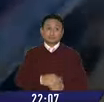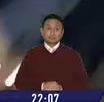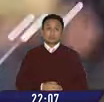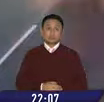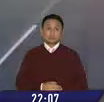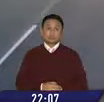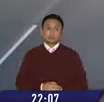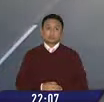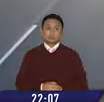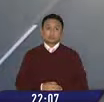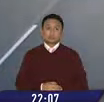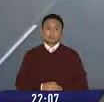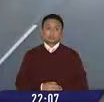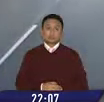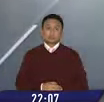evitar si no